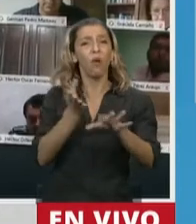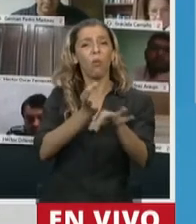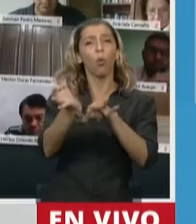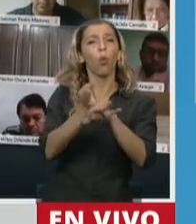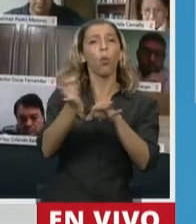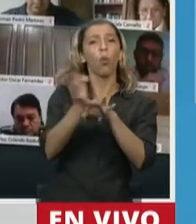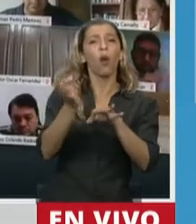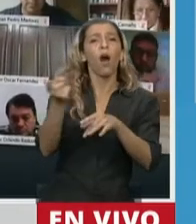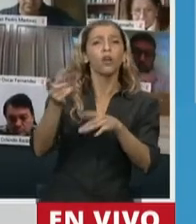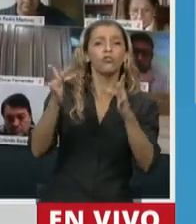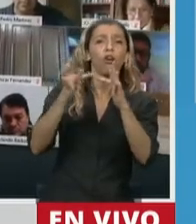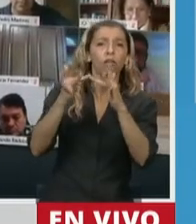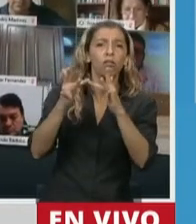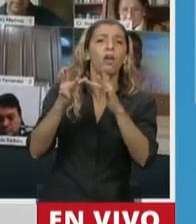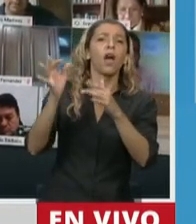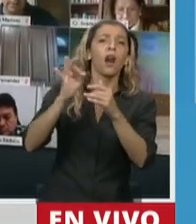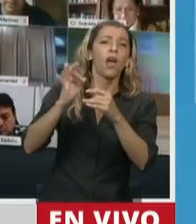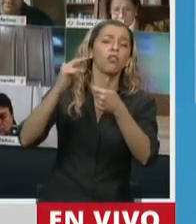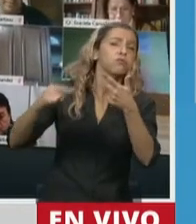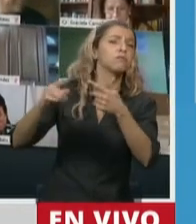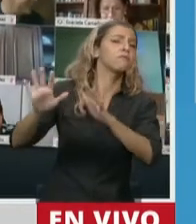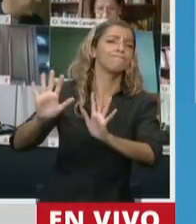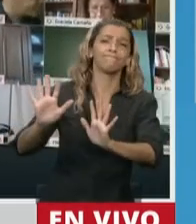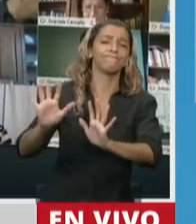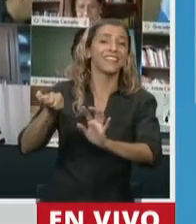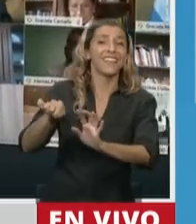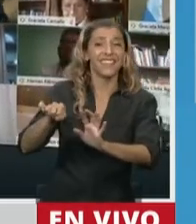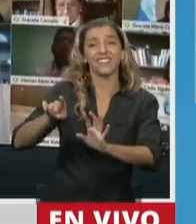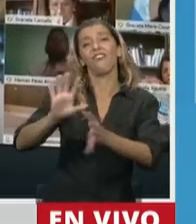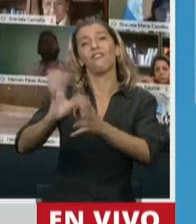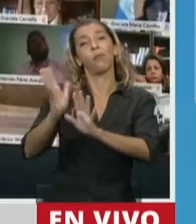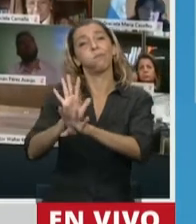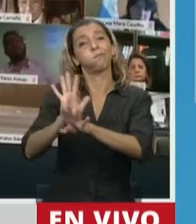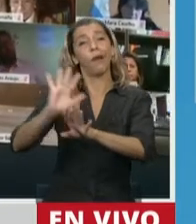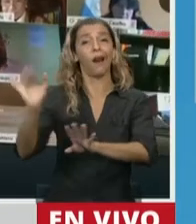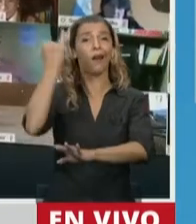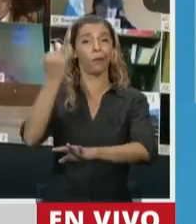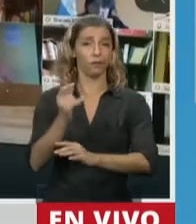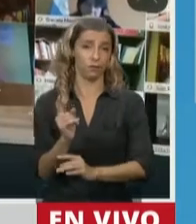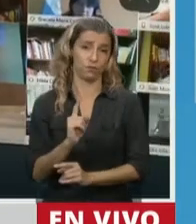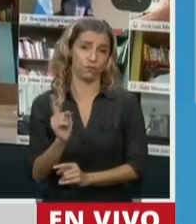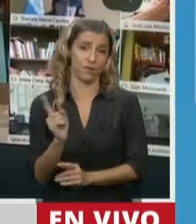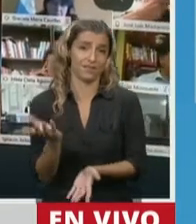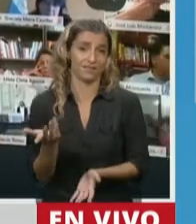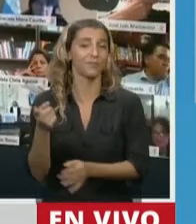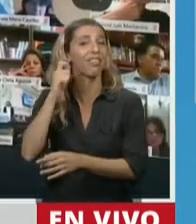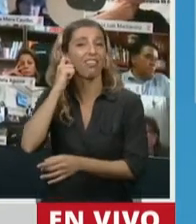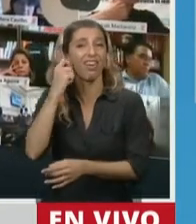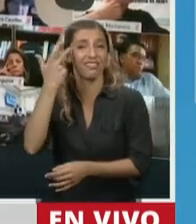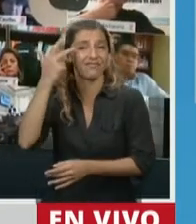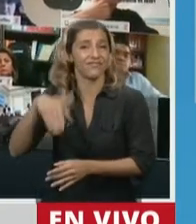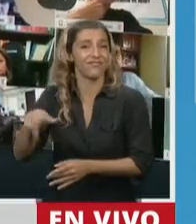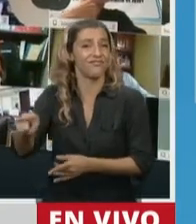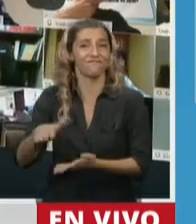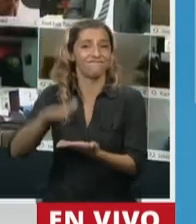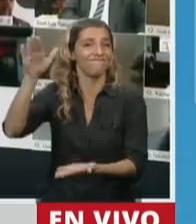la educación de los menores de 18 años. La ley, cuando se discutió en este Congreso, la Ley de Educación